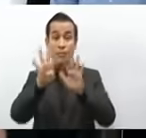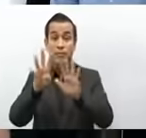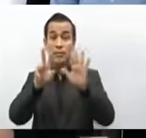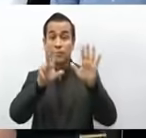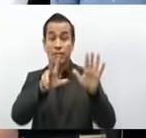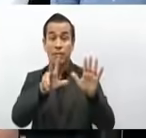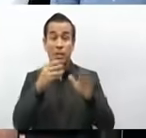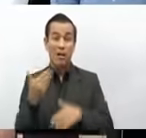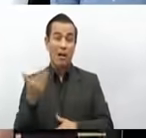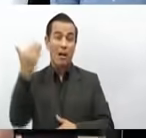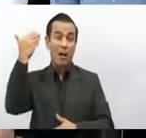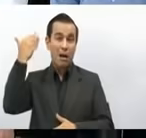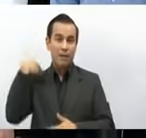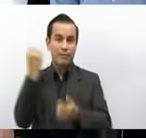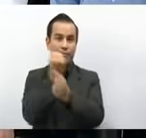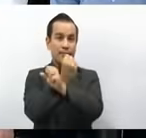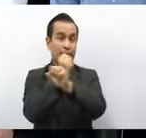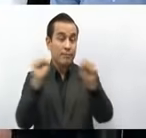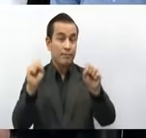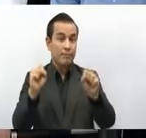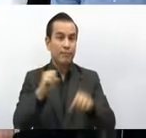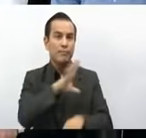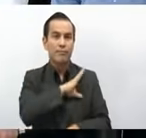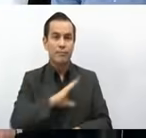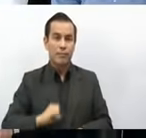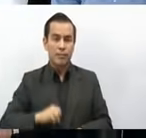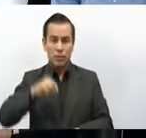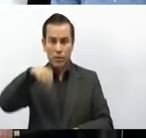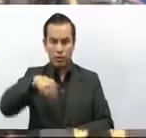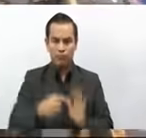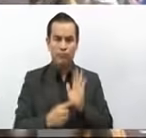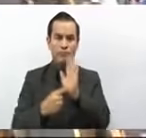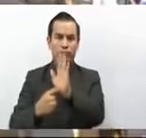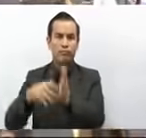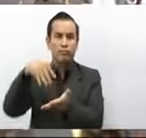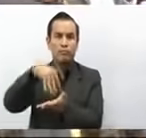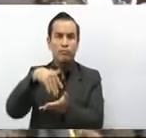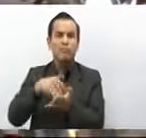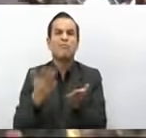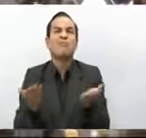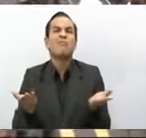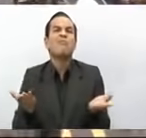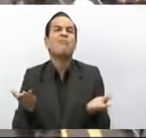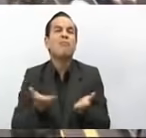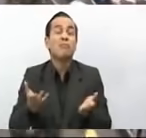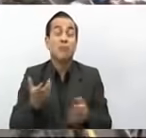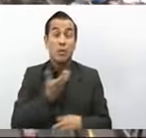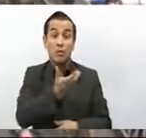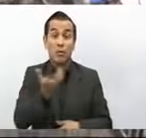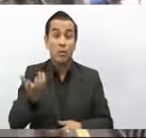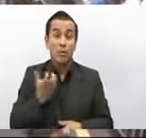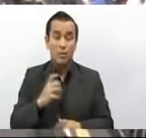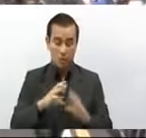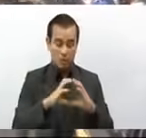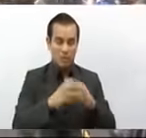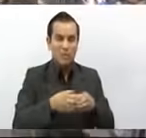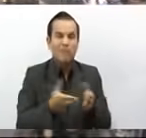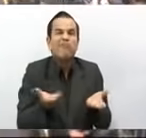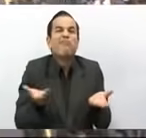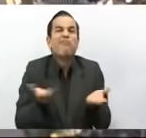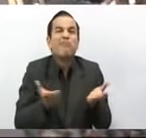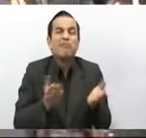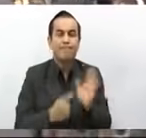de independencia patria, le traemos al pueblo salvadoreño una demostración de las actividades que realiza este comando en